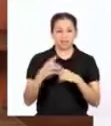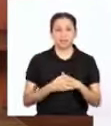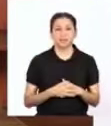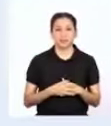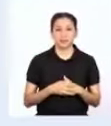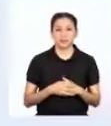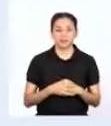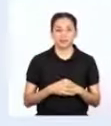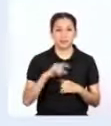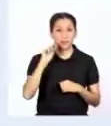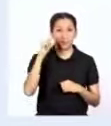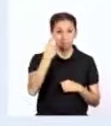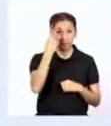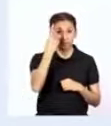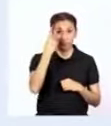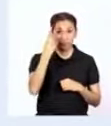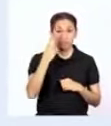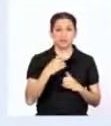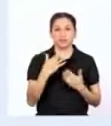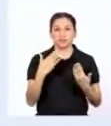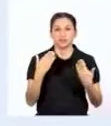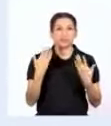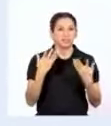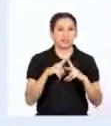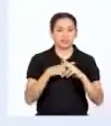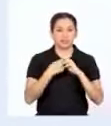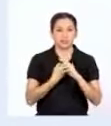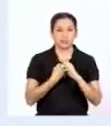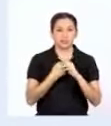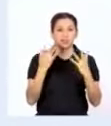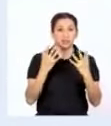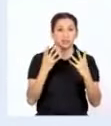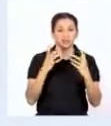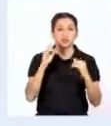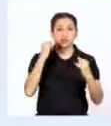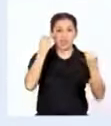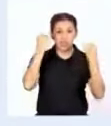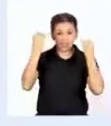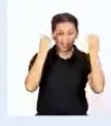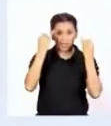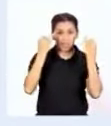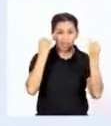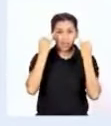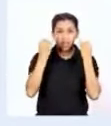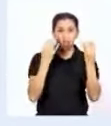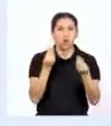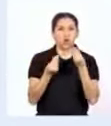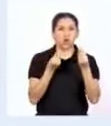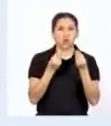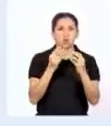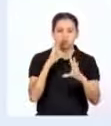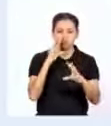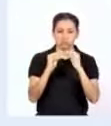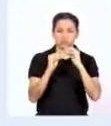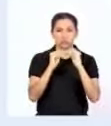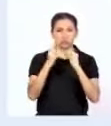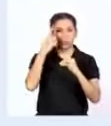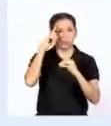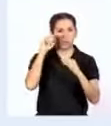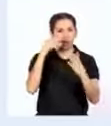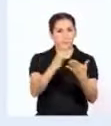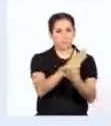actividades de cada momento. En el primer momento, comenzamos con la identificación de las ideas creativas como